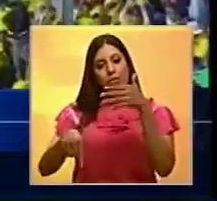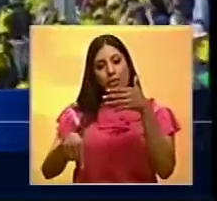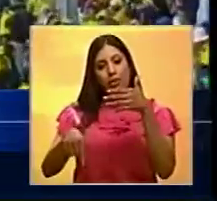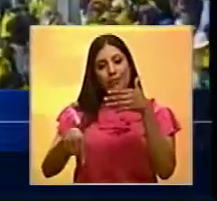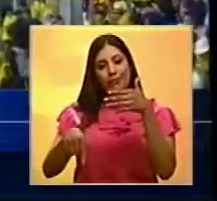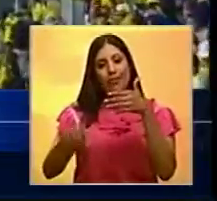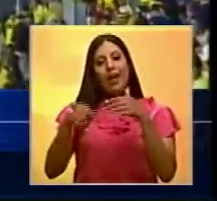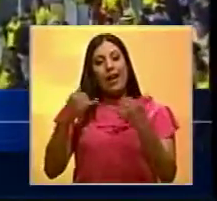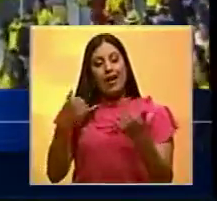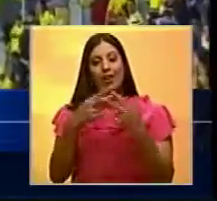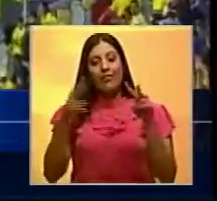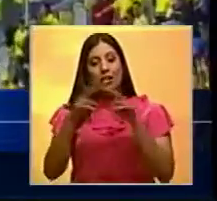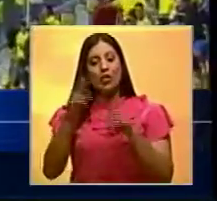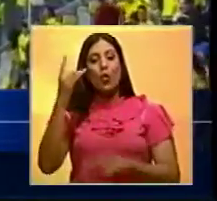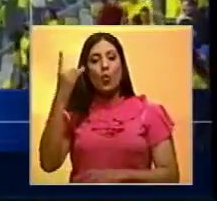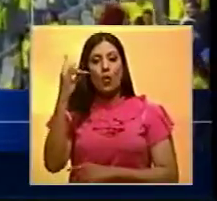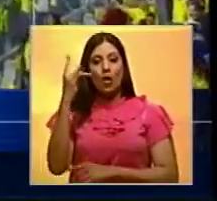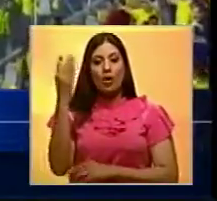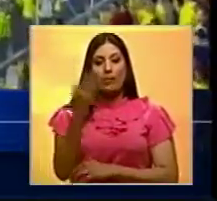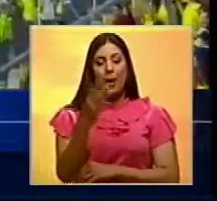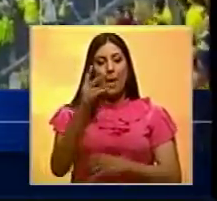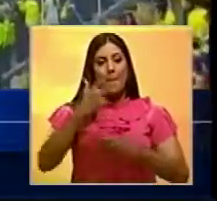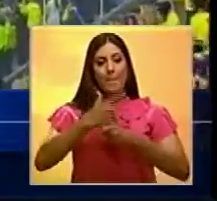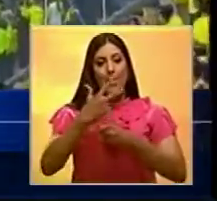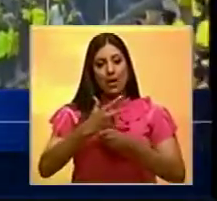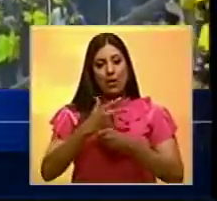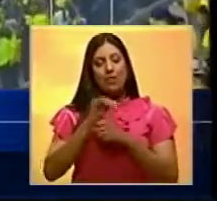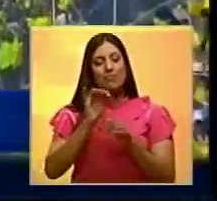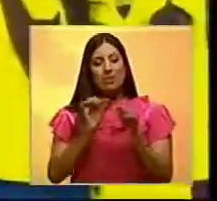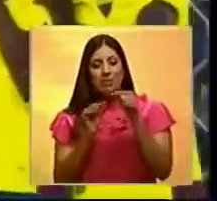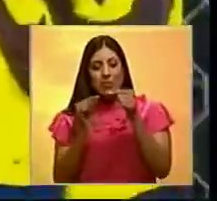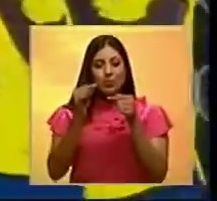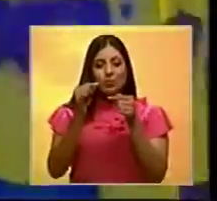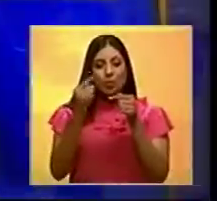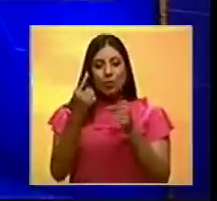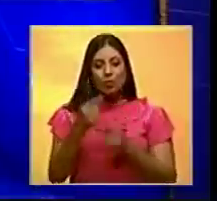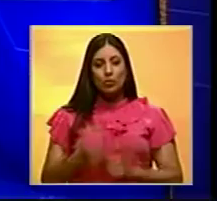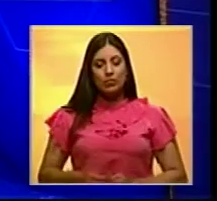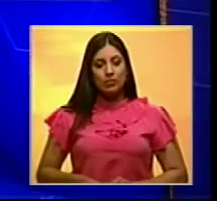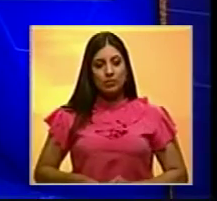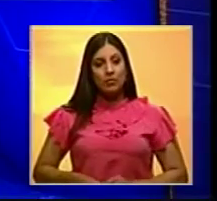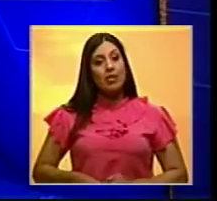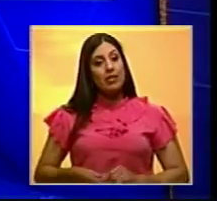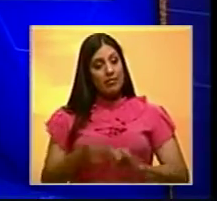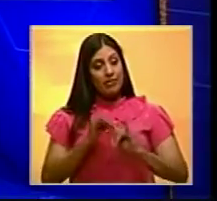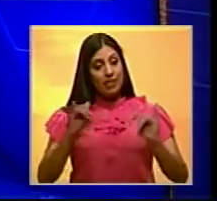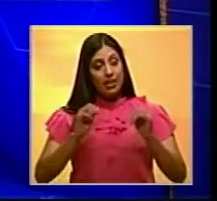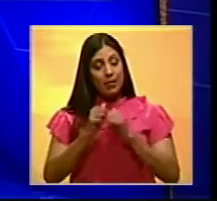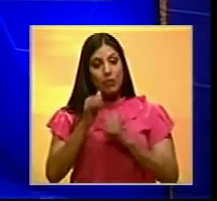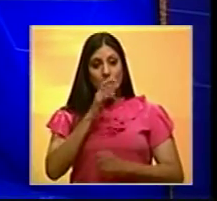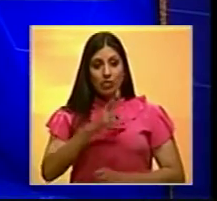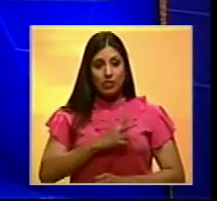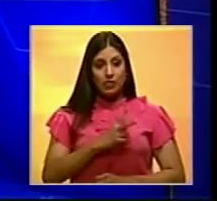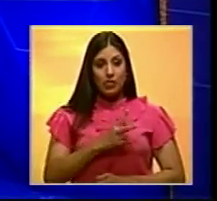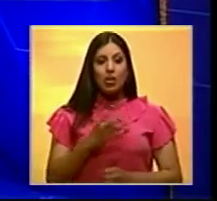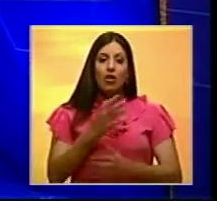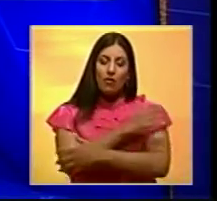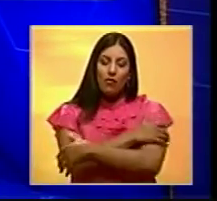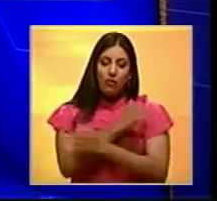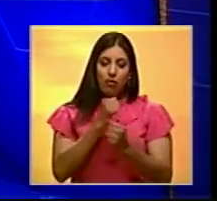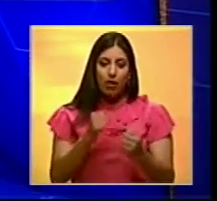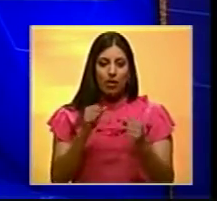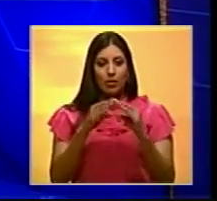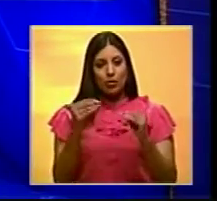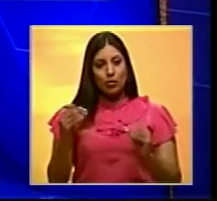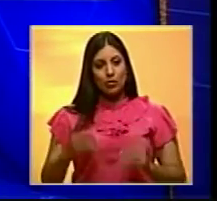clasificación tras la victoria de Bolivia sobre Paraguay por la mínima diferencia. Y hasta aquí los deportes en su noticiero Venevisión. Un